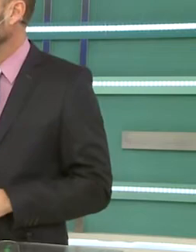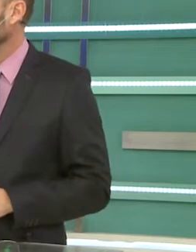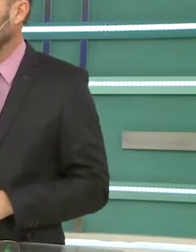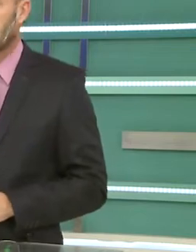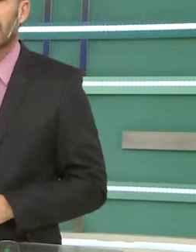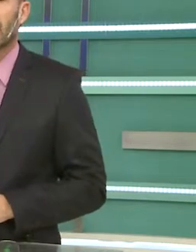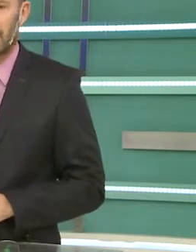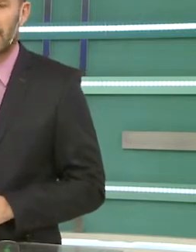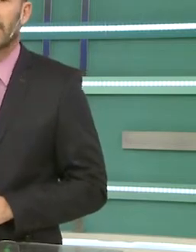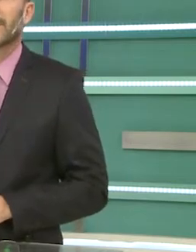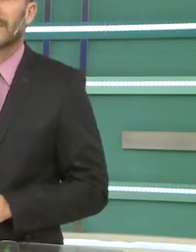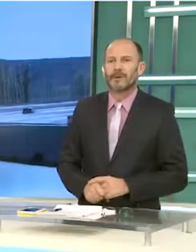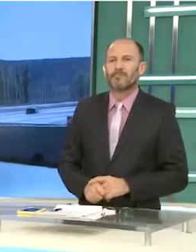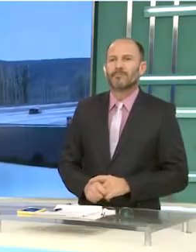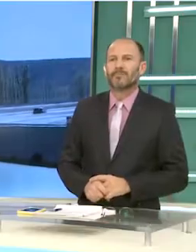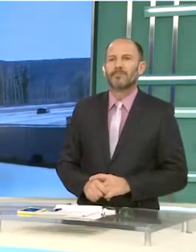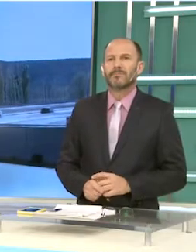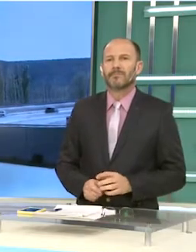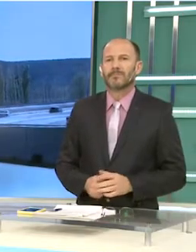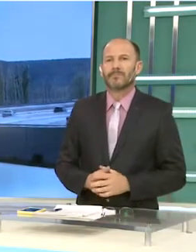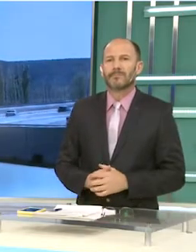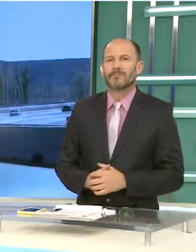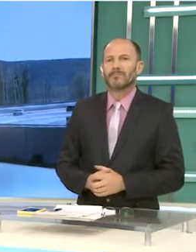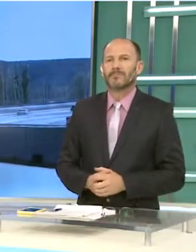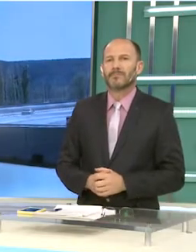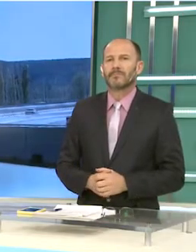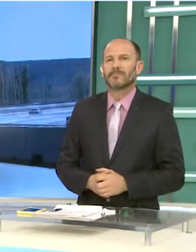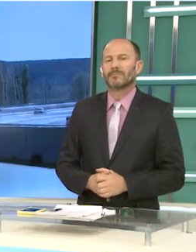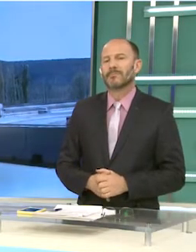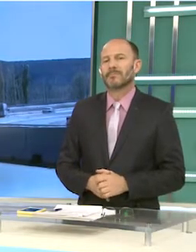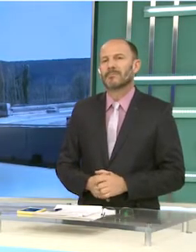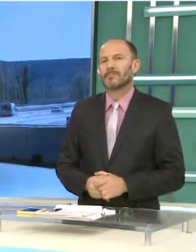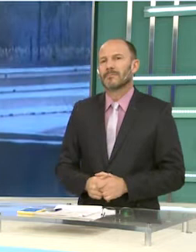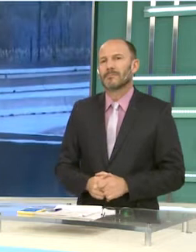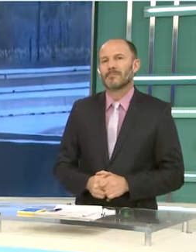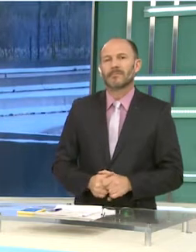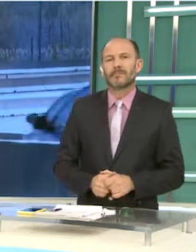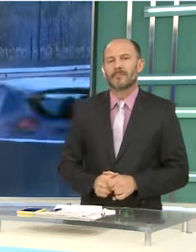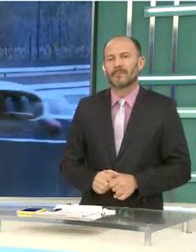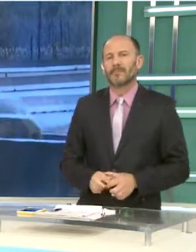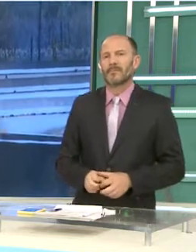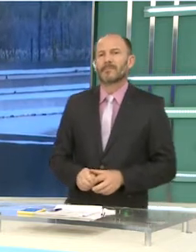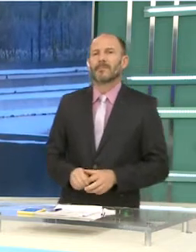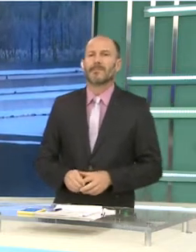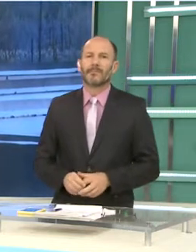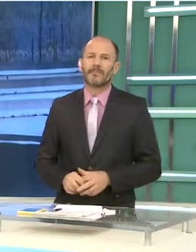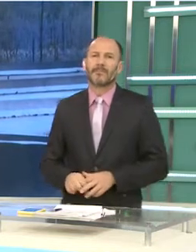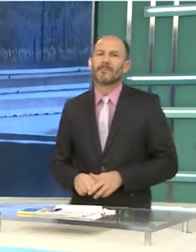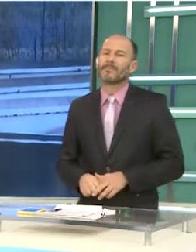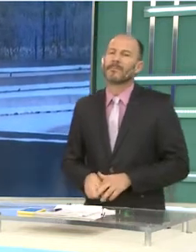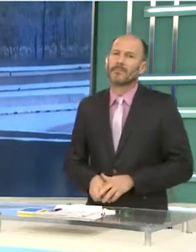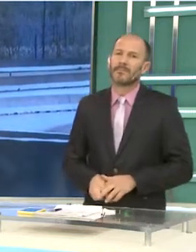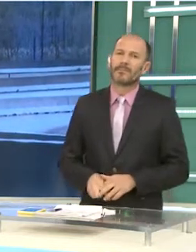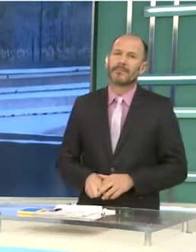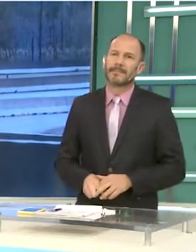bueno está la vida y todavía en lugar si david preguntarse cuántos kilómetros son este nuevo tramo